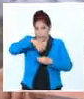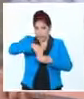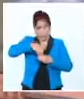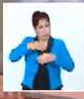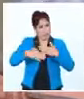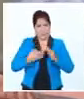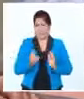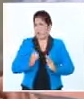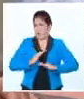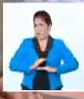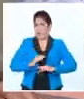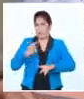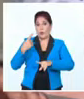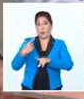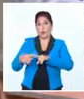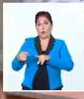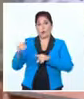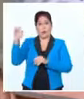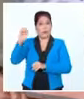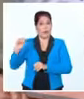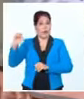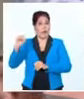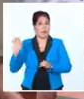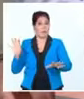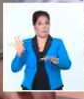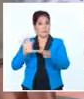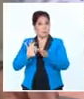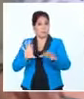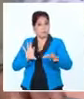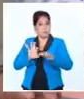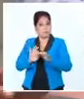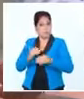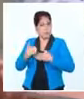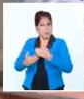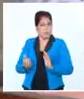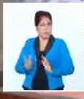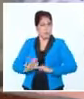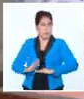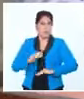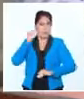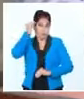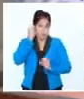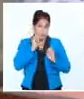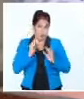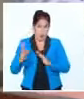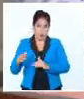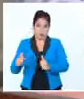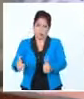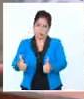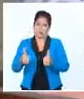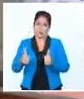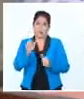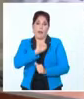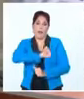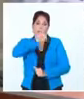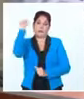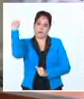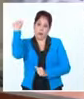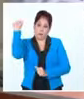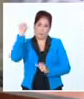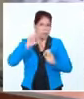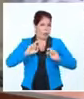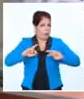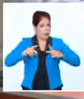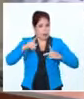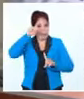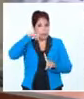con el resto de los organismos formadores ya hemos ido viendo algunas ideas y estamos seguros que vamos a organizarlo y que va a ser exitoso ese regreso al